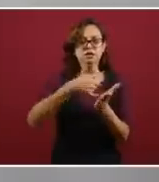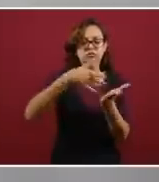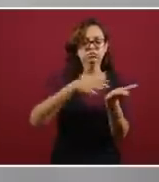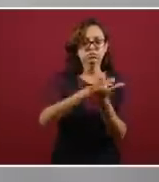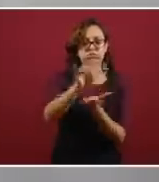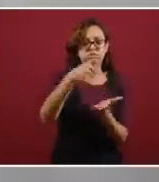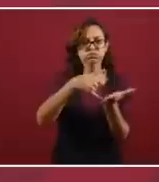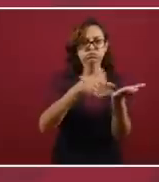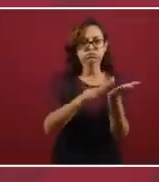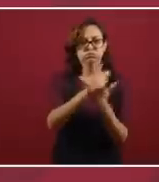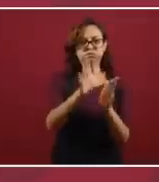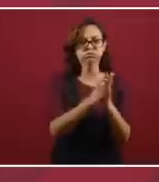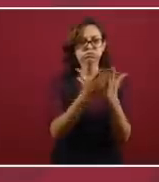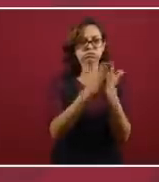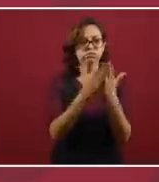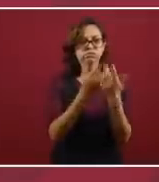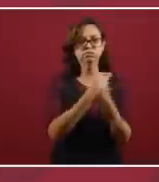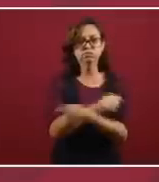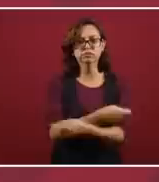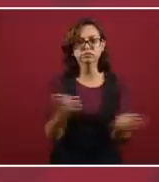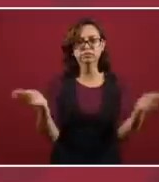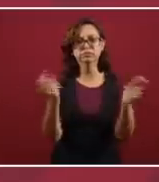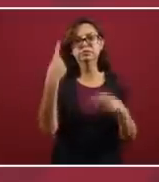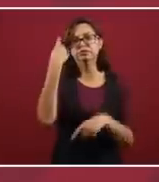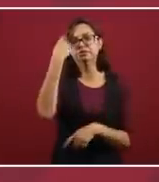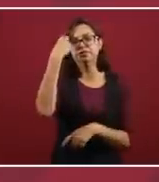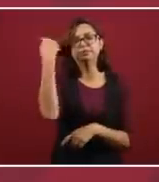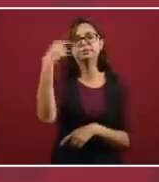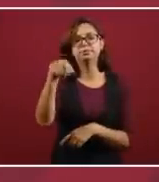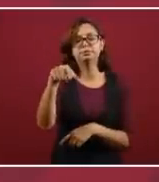Entonces, para